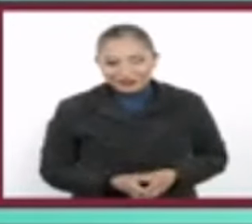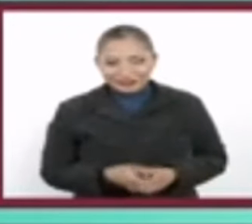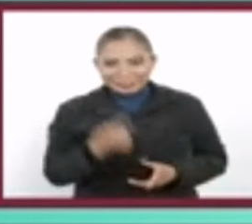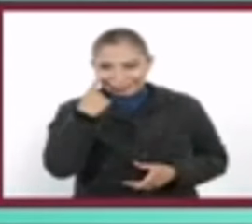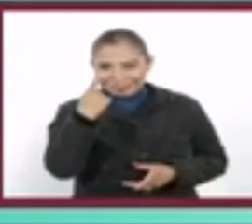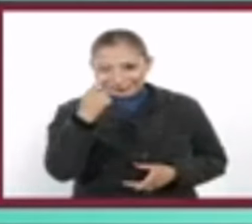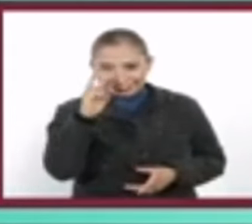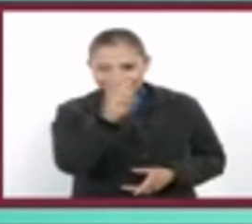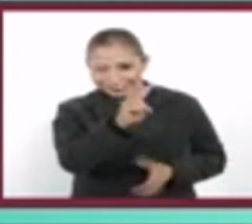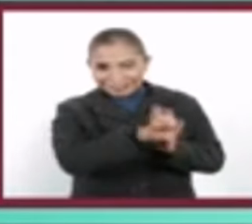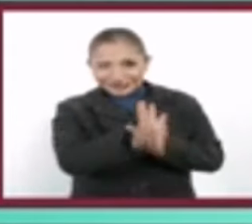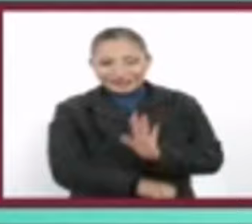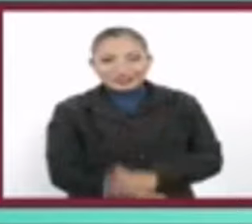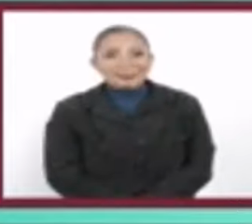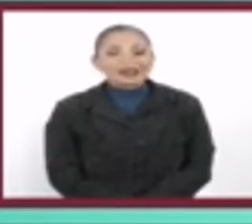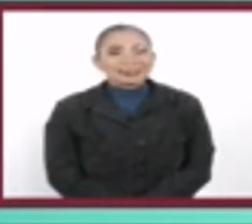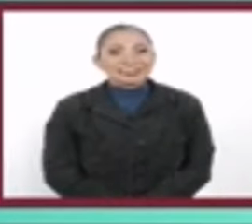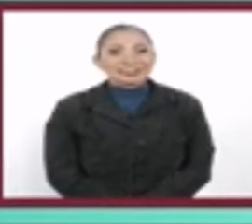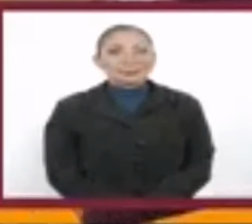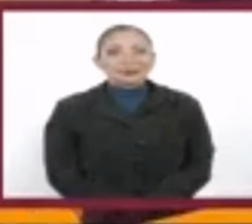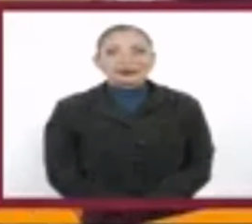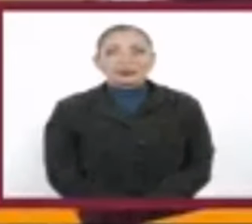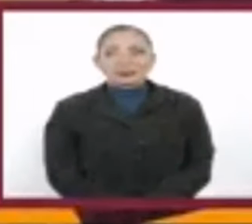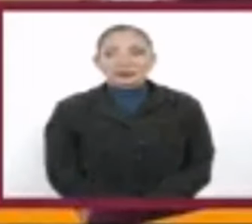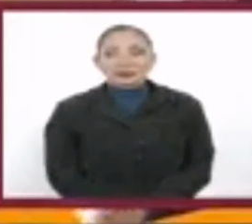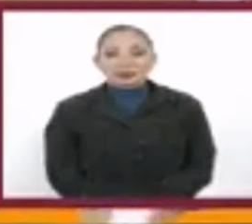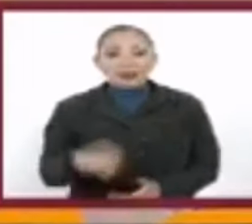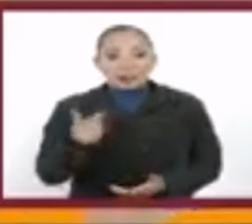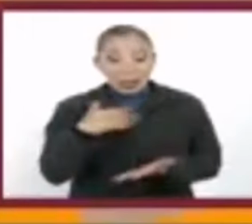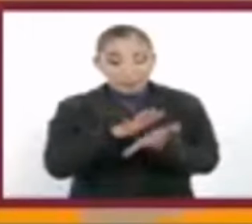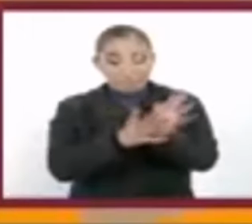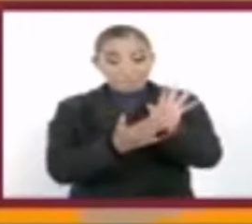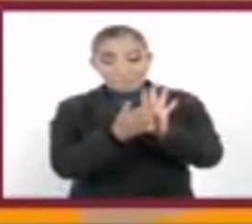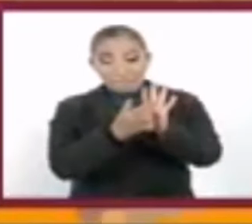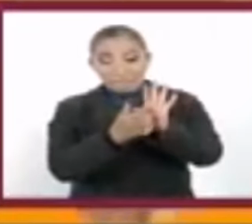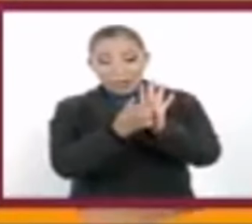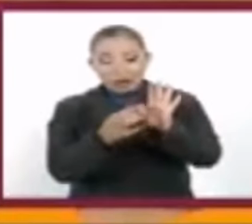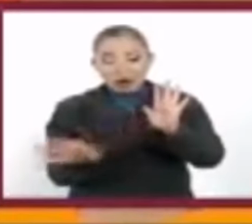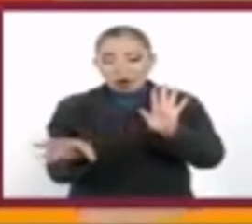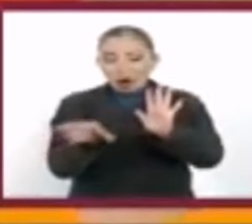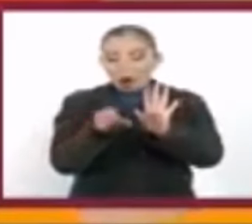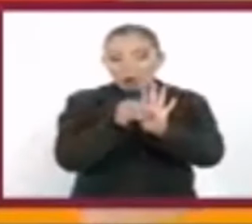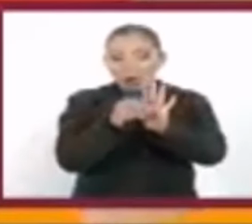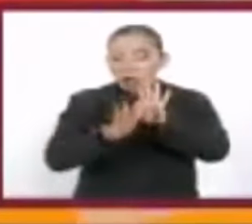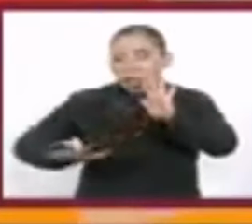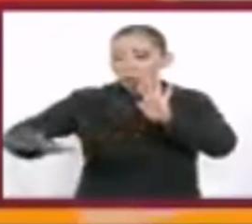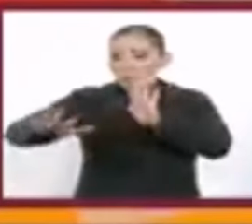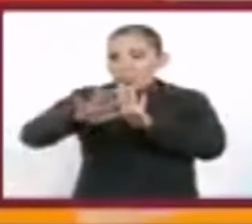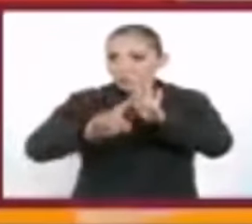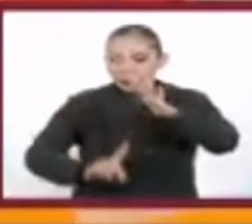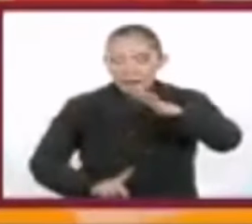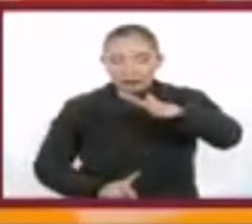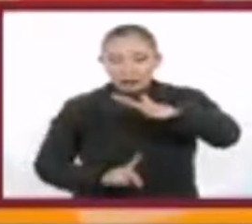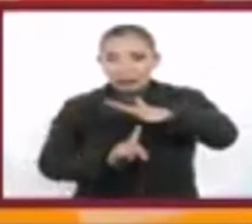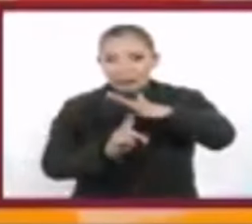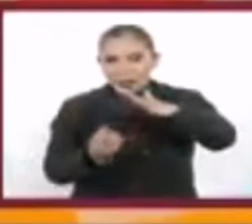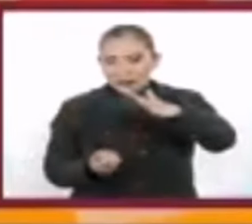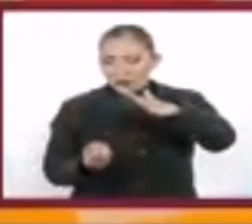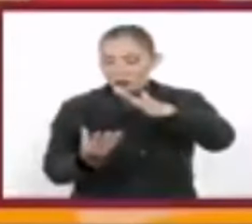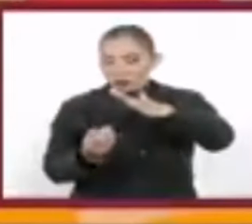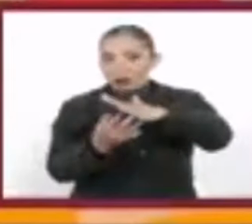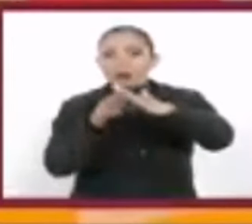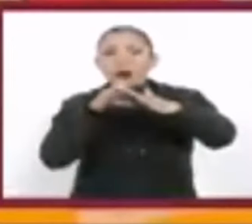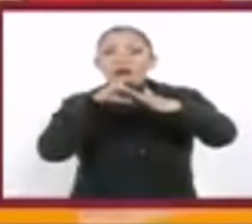proceso? Veamos un ejemplo. Los receptores de la mano perciben un estímulo del medio externo, en este caso,